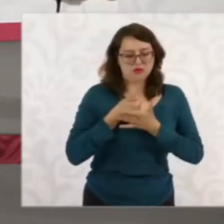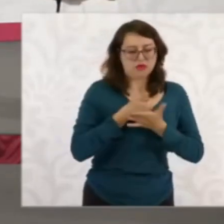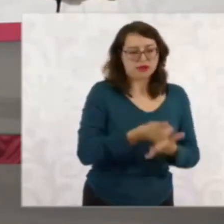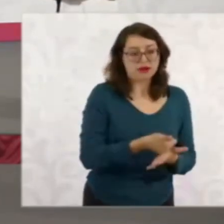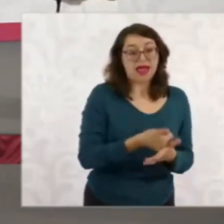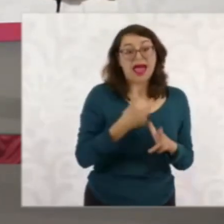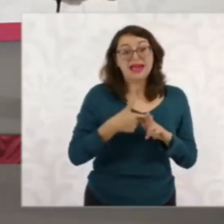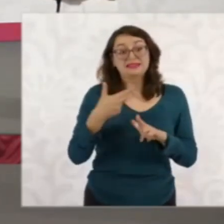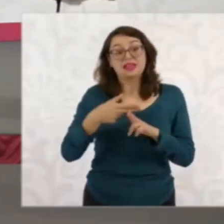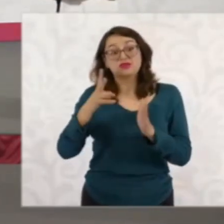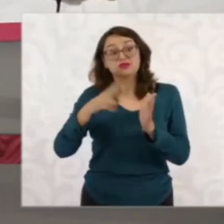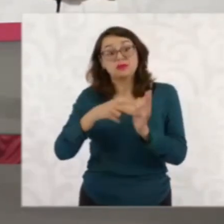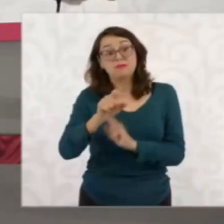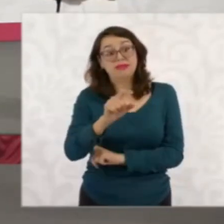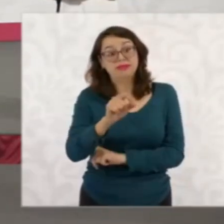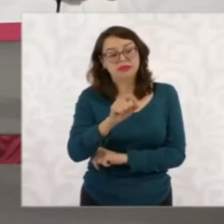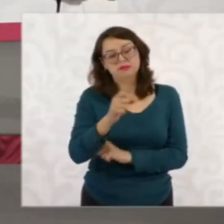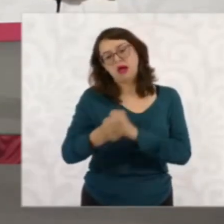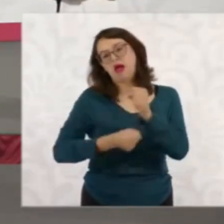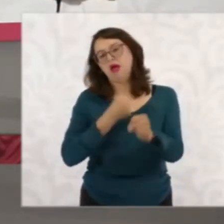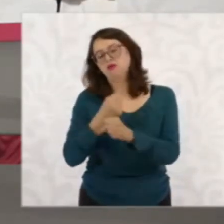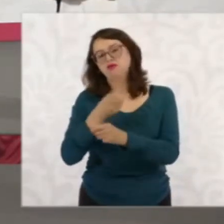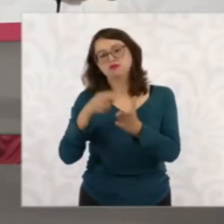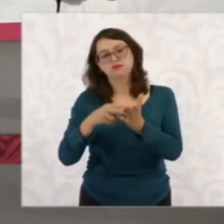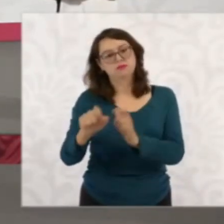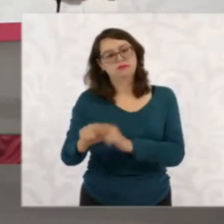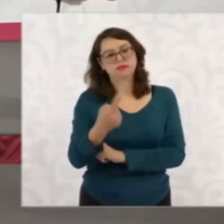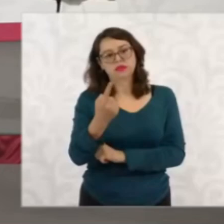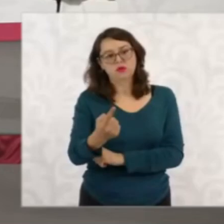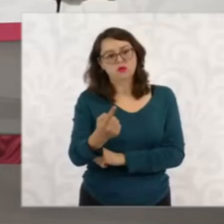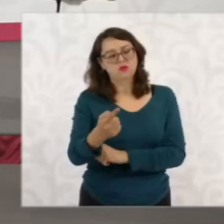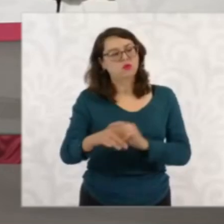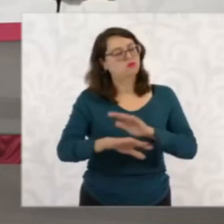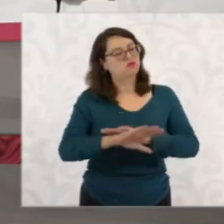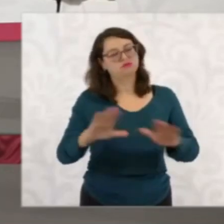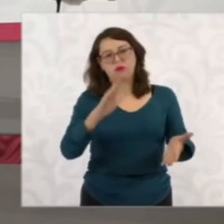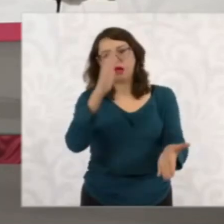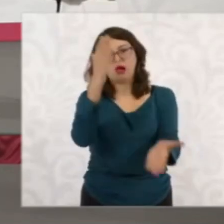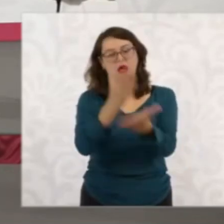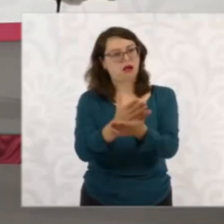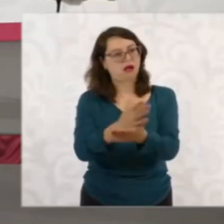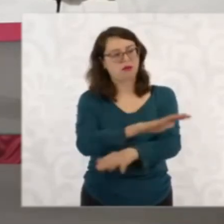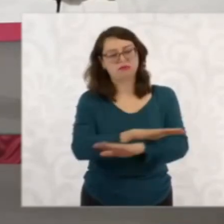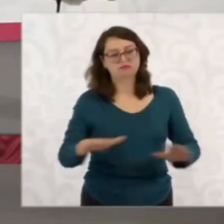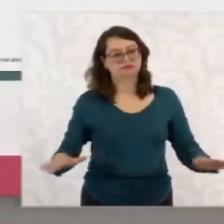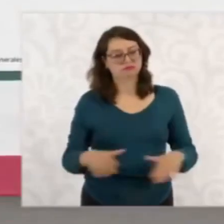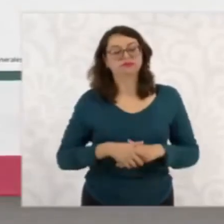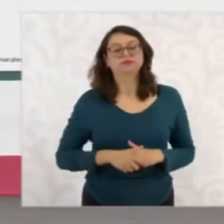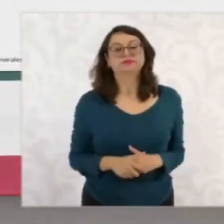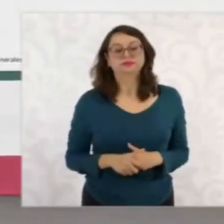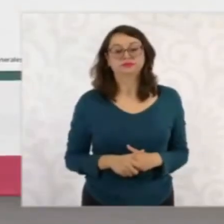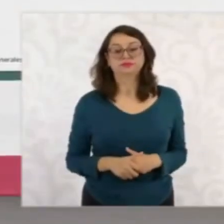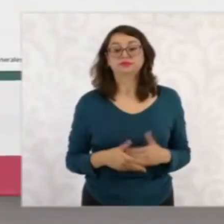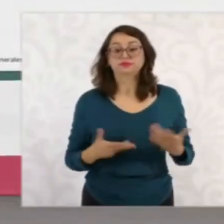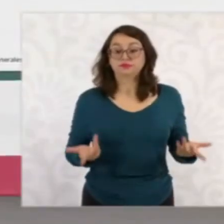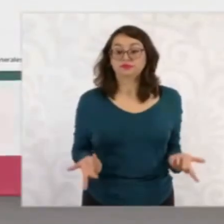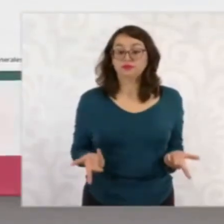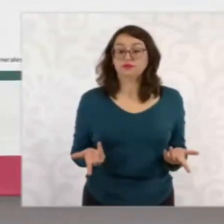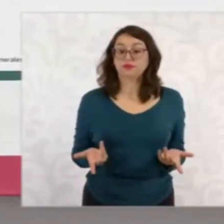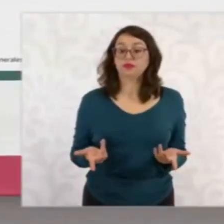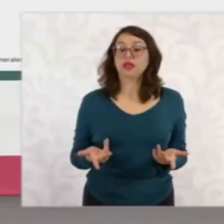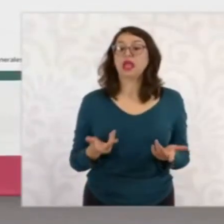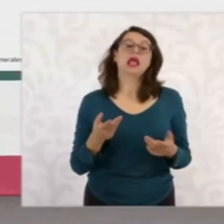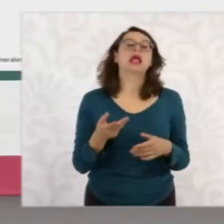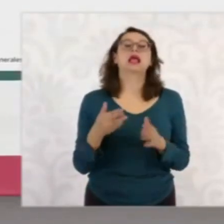favor. Este es un flujo de cómo eran las reglas de operación del Fonden antes que